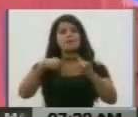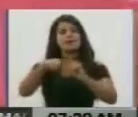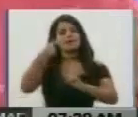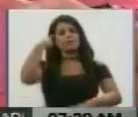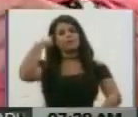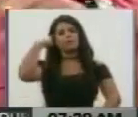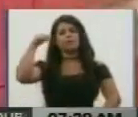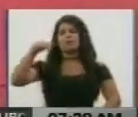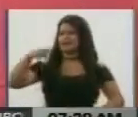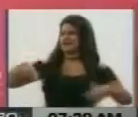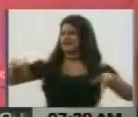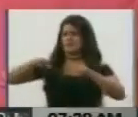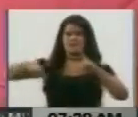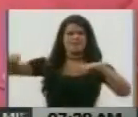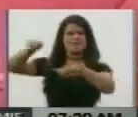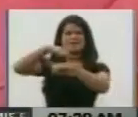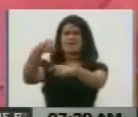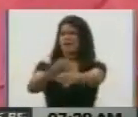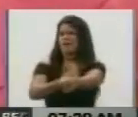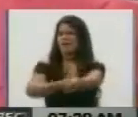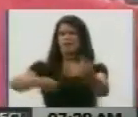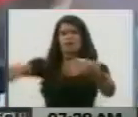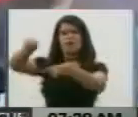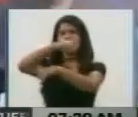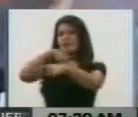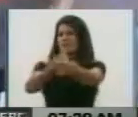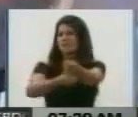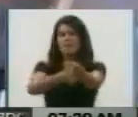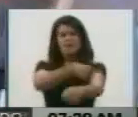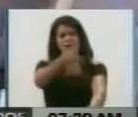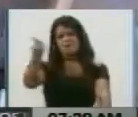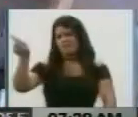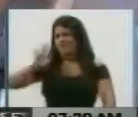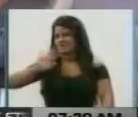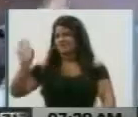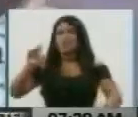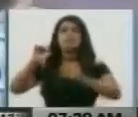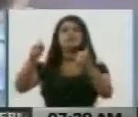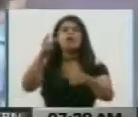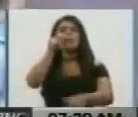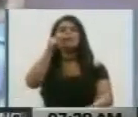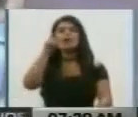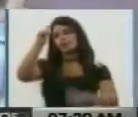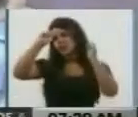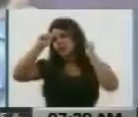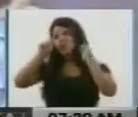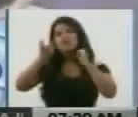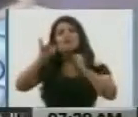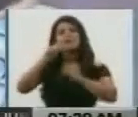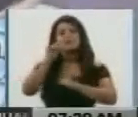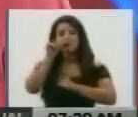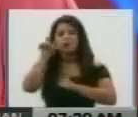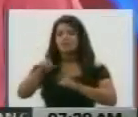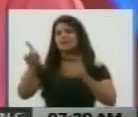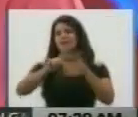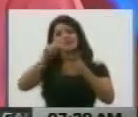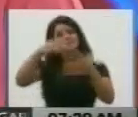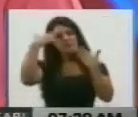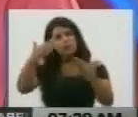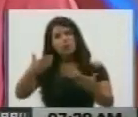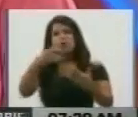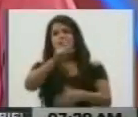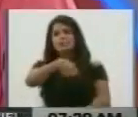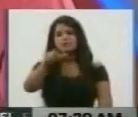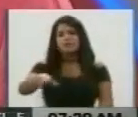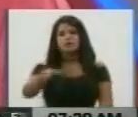este estudio, esto, todos son hermanos míos que están aquí. Compañeros de año. Empezando por Tomás. Y, por supuesto, saludando a todas